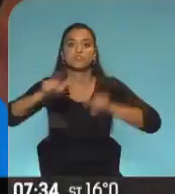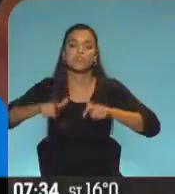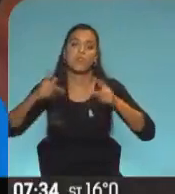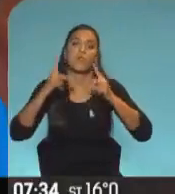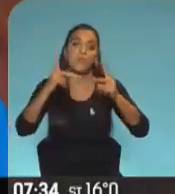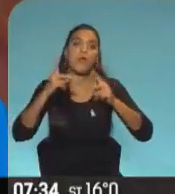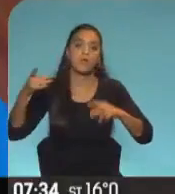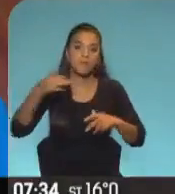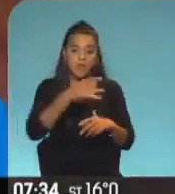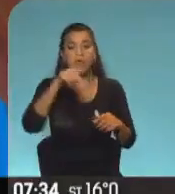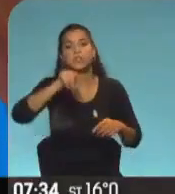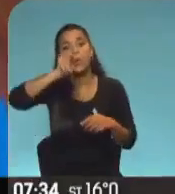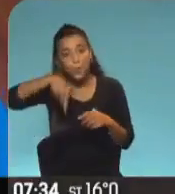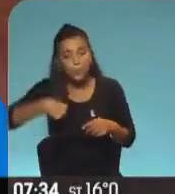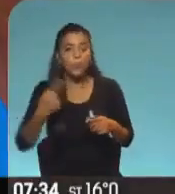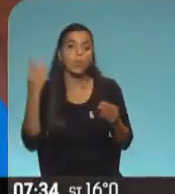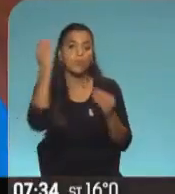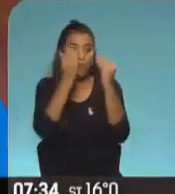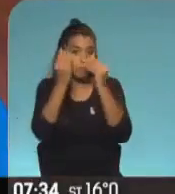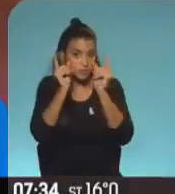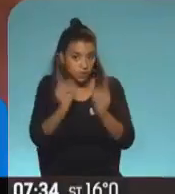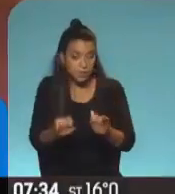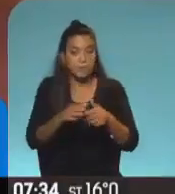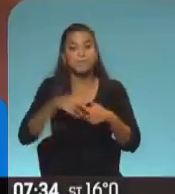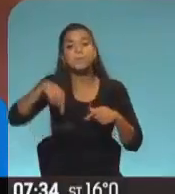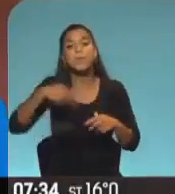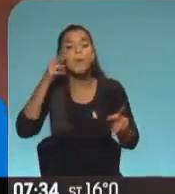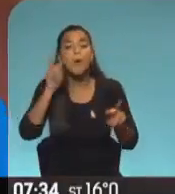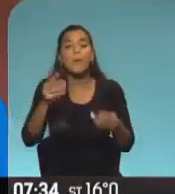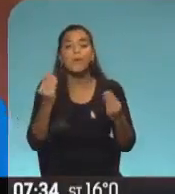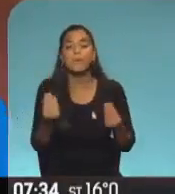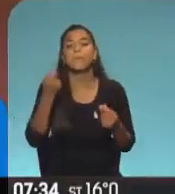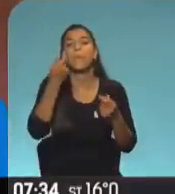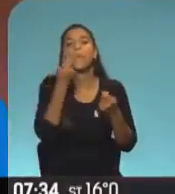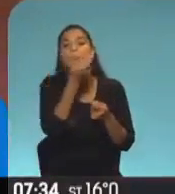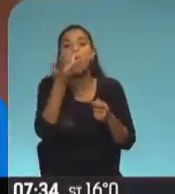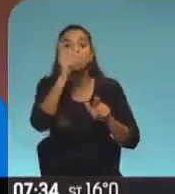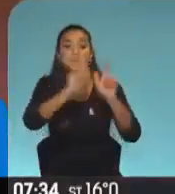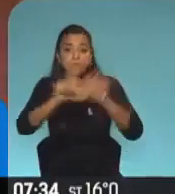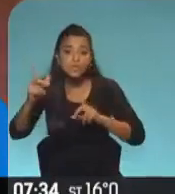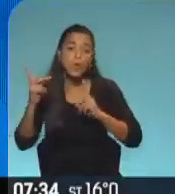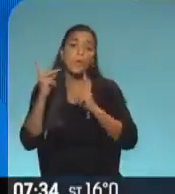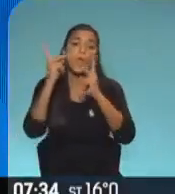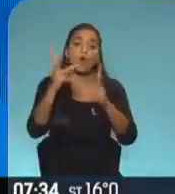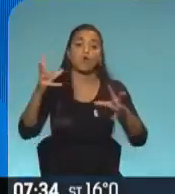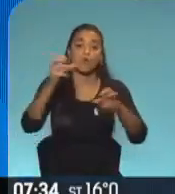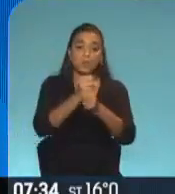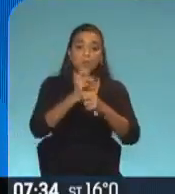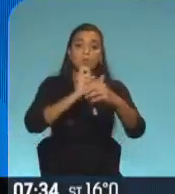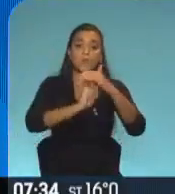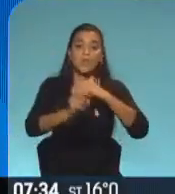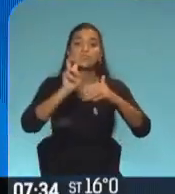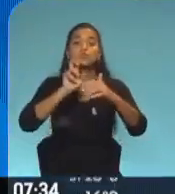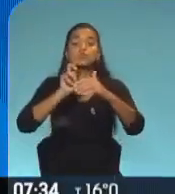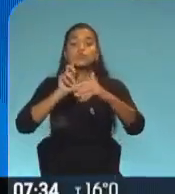y esto también está generando mucha preocupación. Vamos a ver cuánta gente viajó en colectivos, trenes y subte